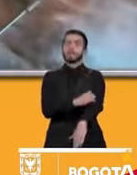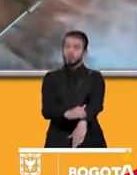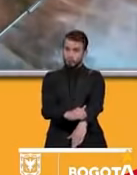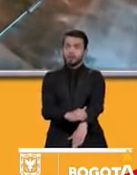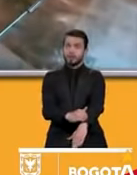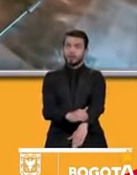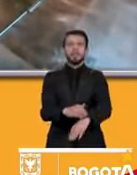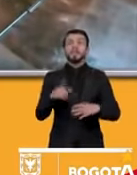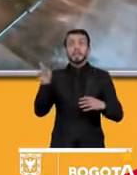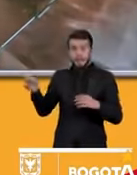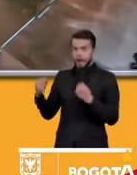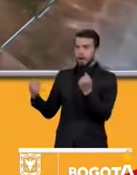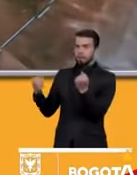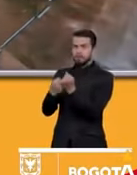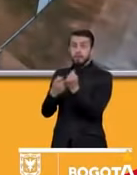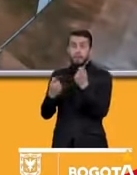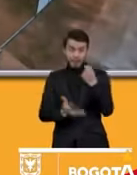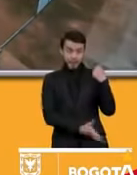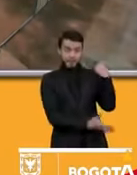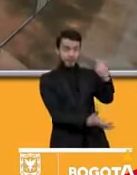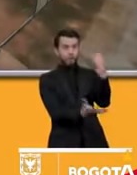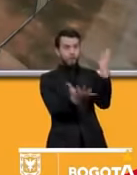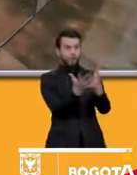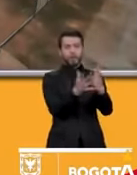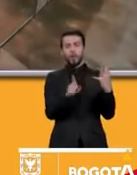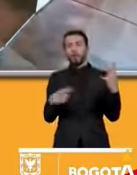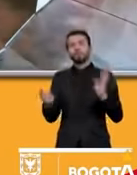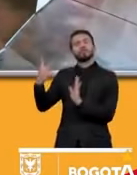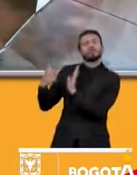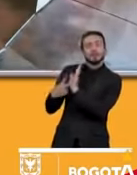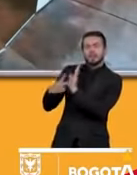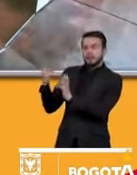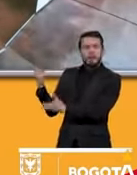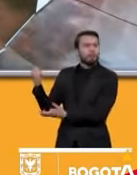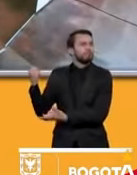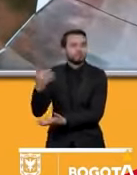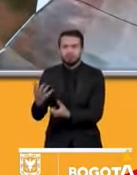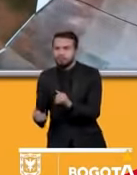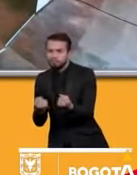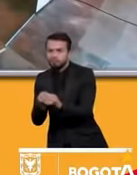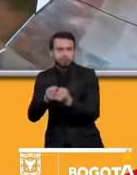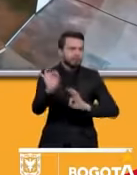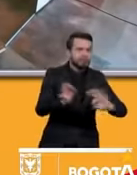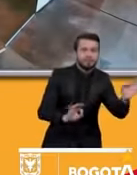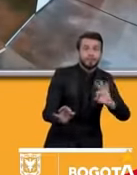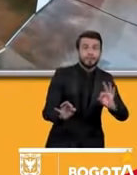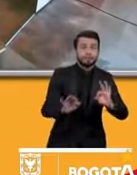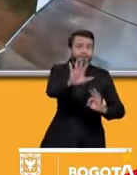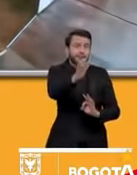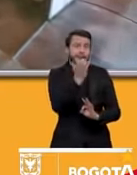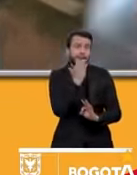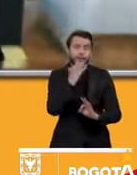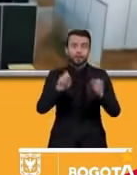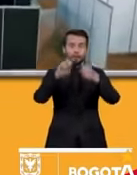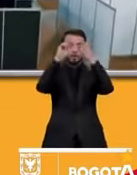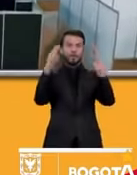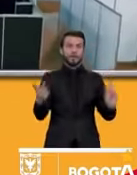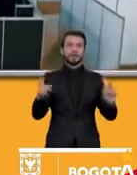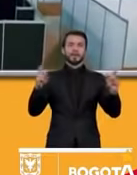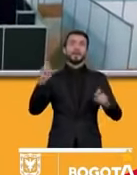minuto. Entonces tenemos una red de respaldo de emergencia en caso de que afuera haya algún problema, algún